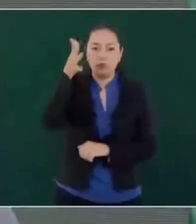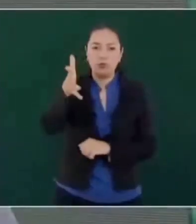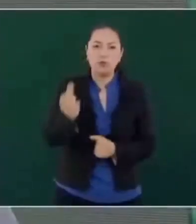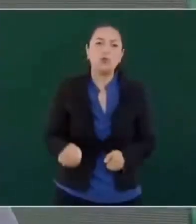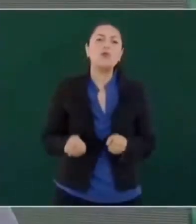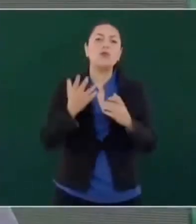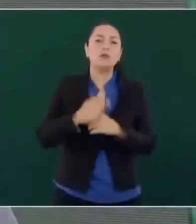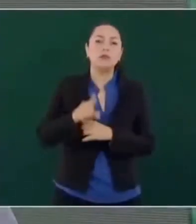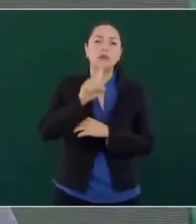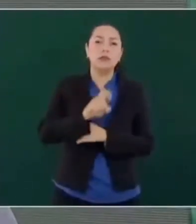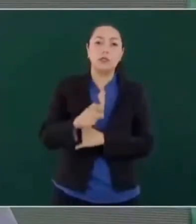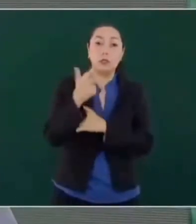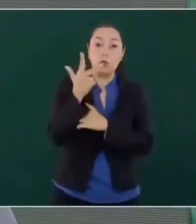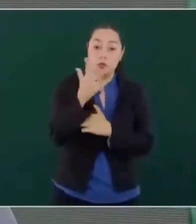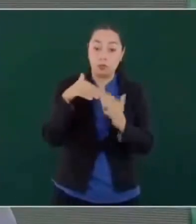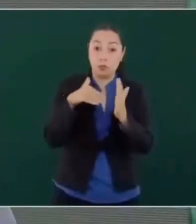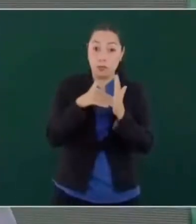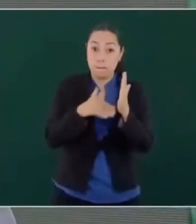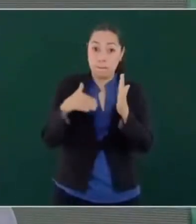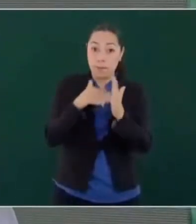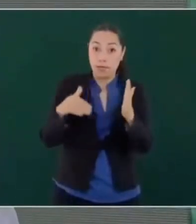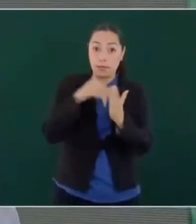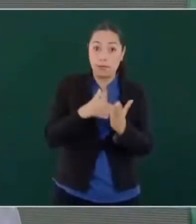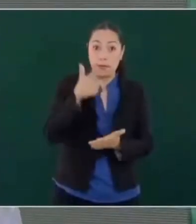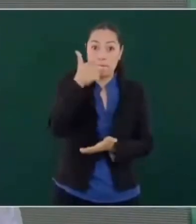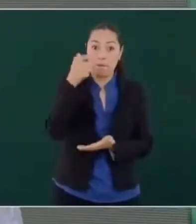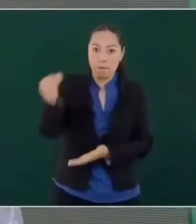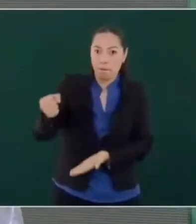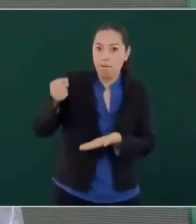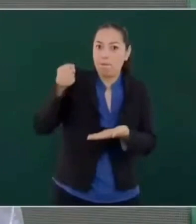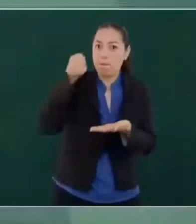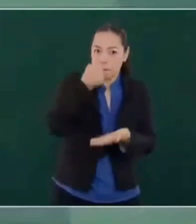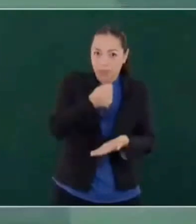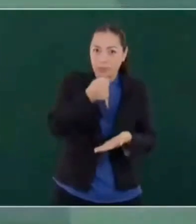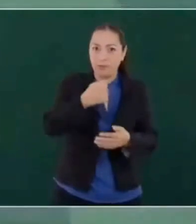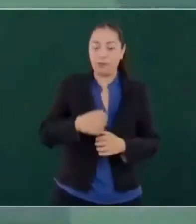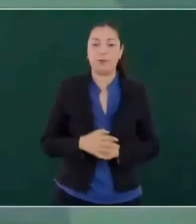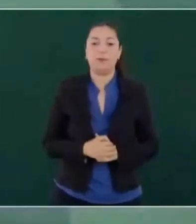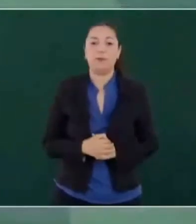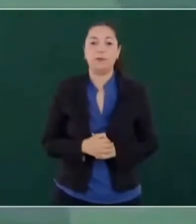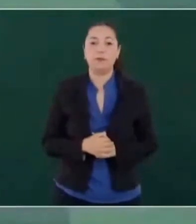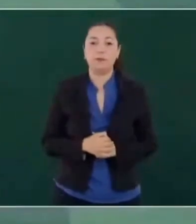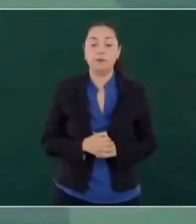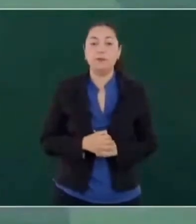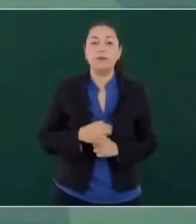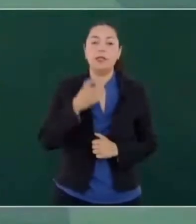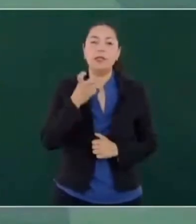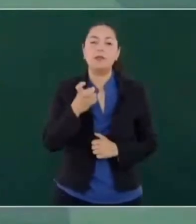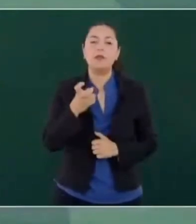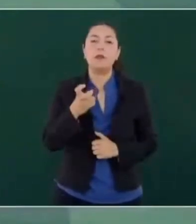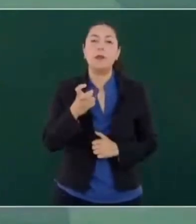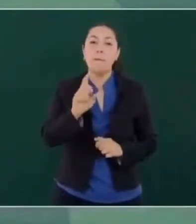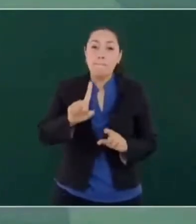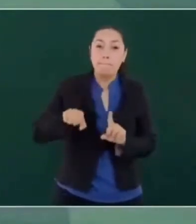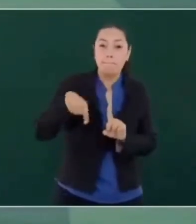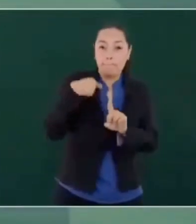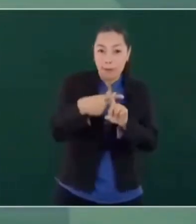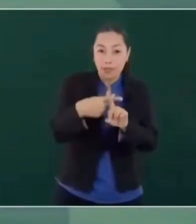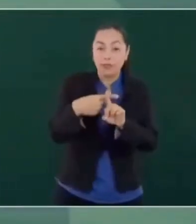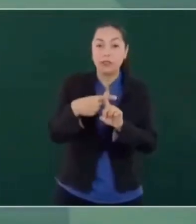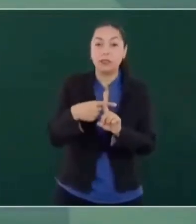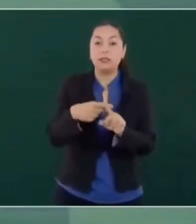108,000 millones de pesos. Si esto agregamos lo que